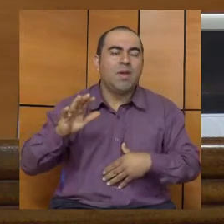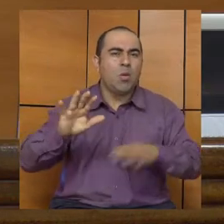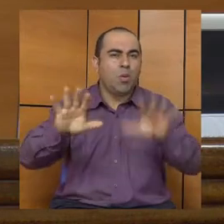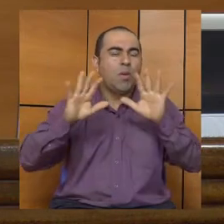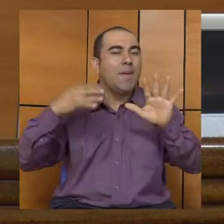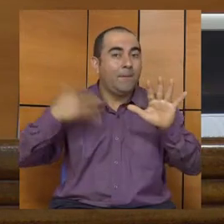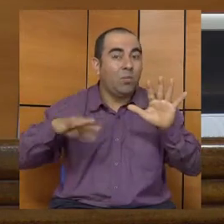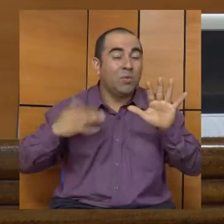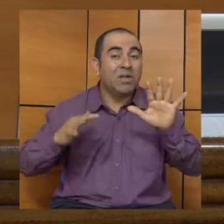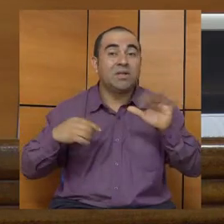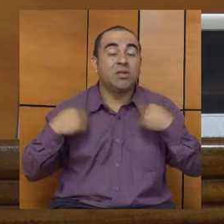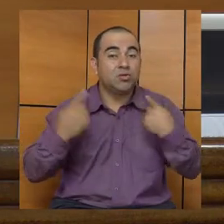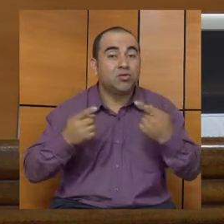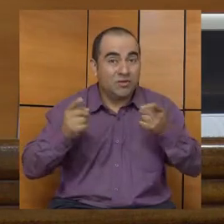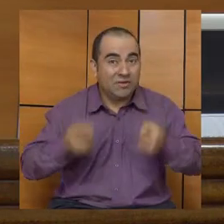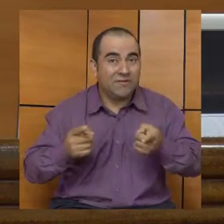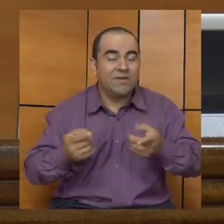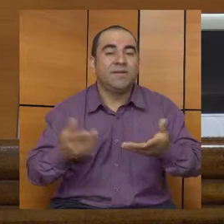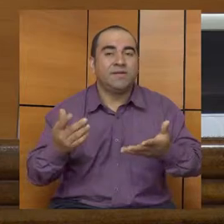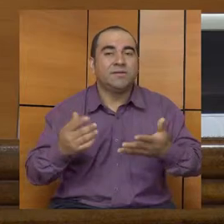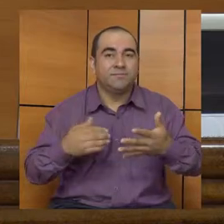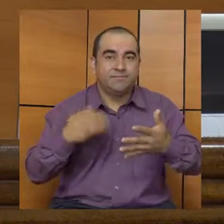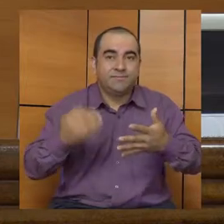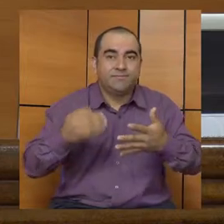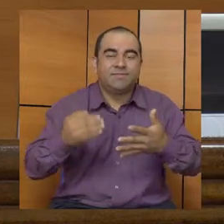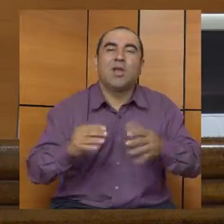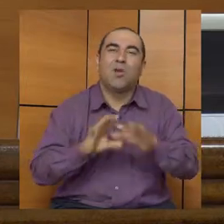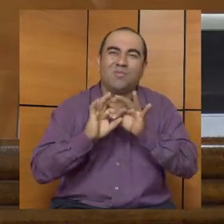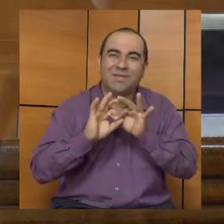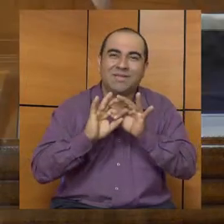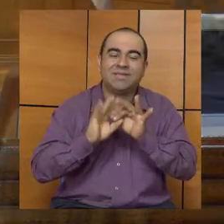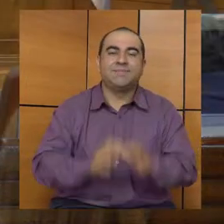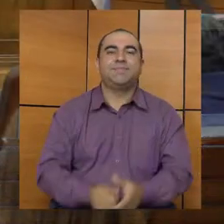relevante y que tenemos que hacer un aporte. Muchas gracias.